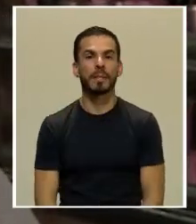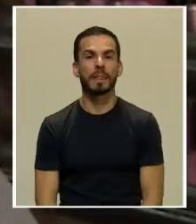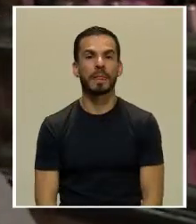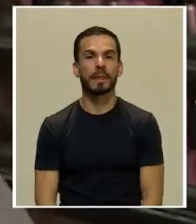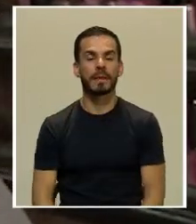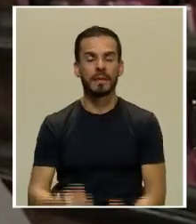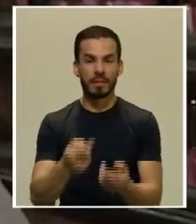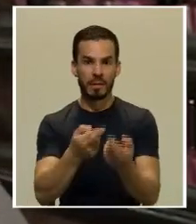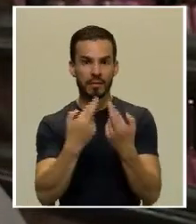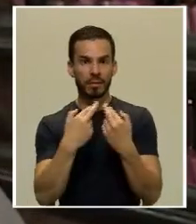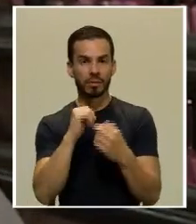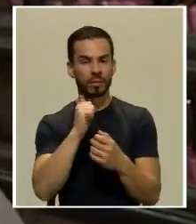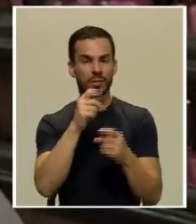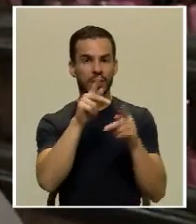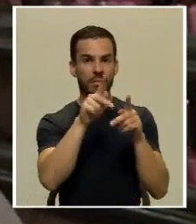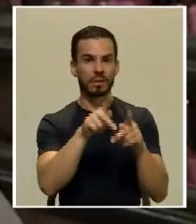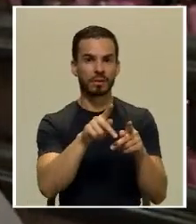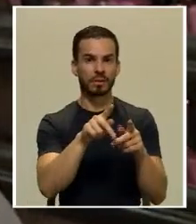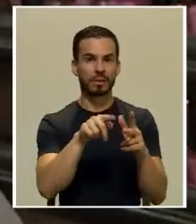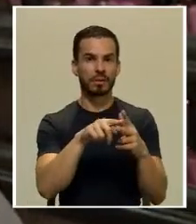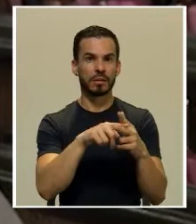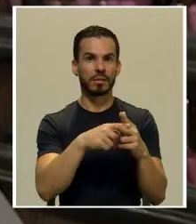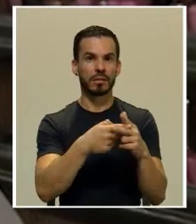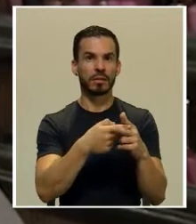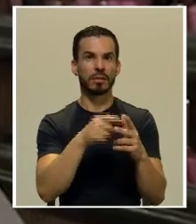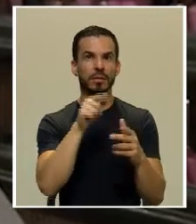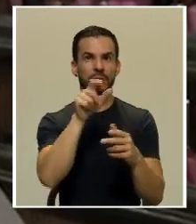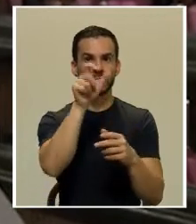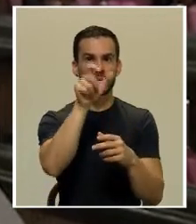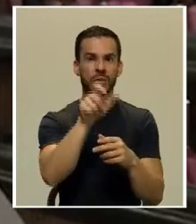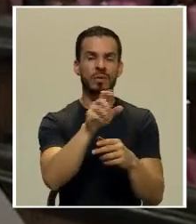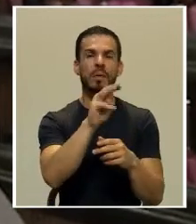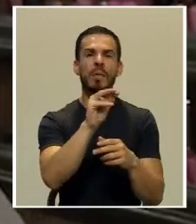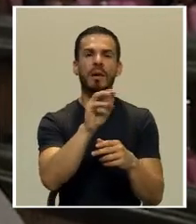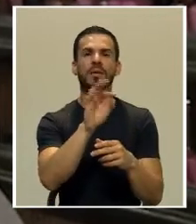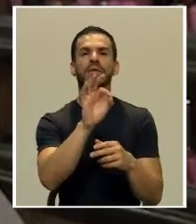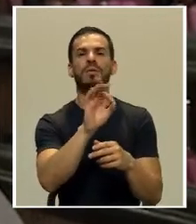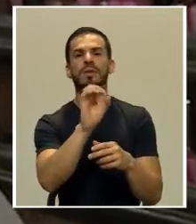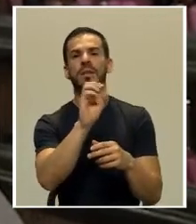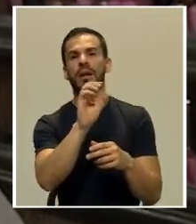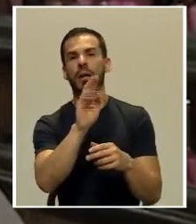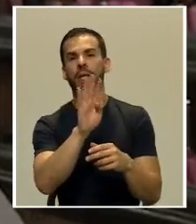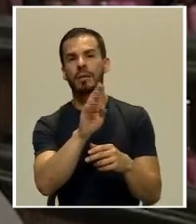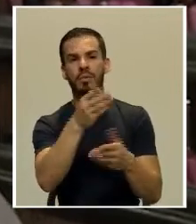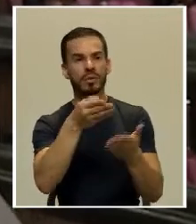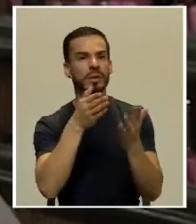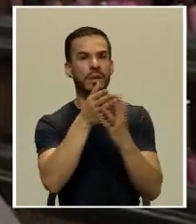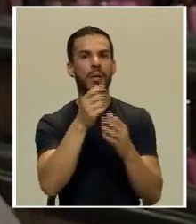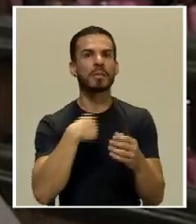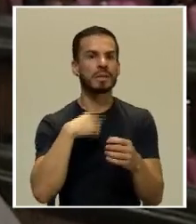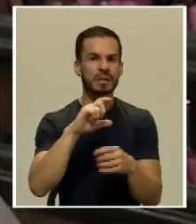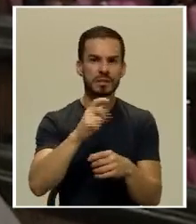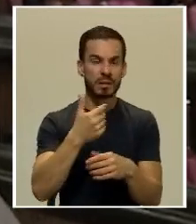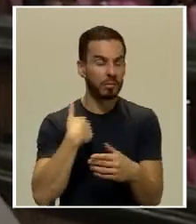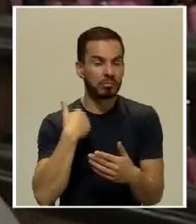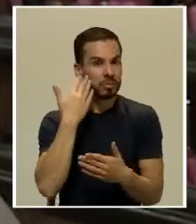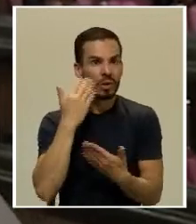Entonces me contestó otra persona y empezaron a dar, me dice, usted es Maricruz Fonseca Bermúdez, accedieron a mi cédula, no sé